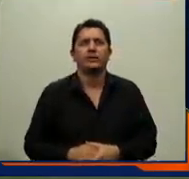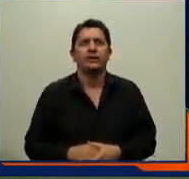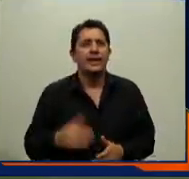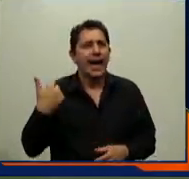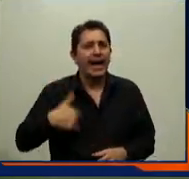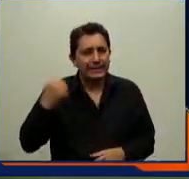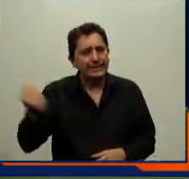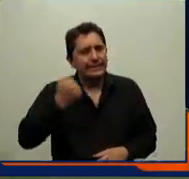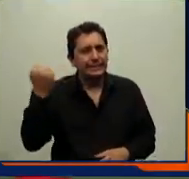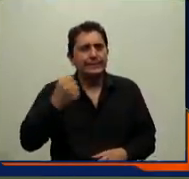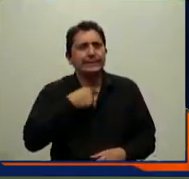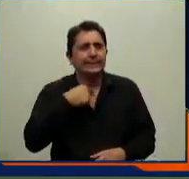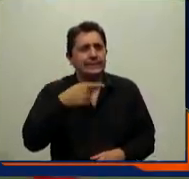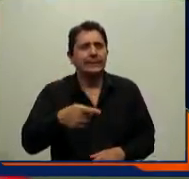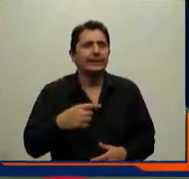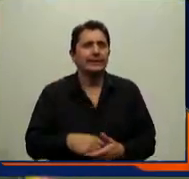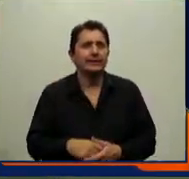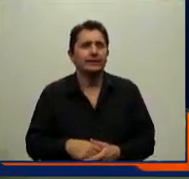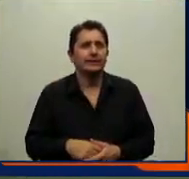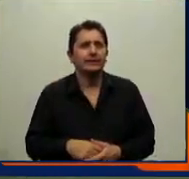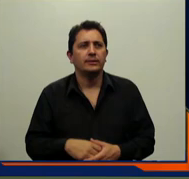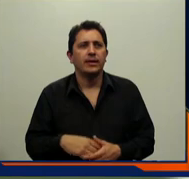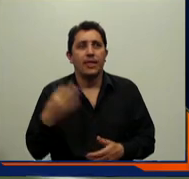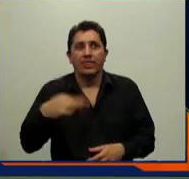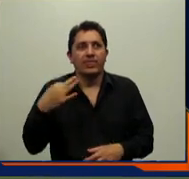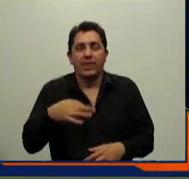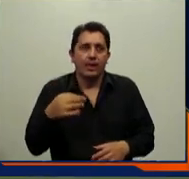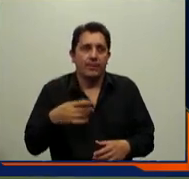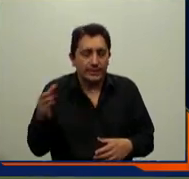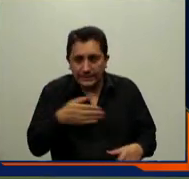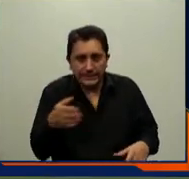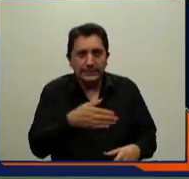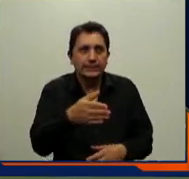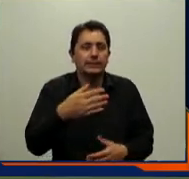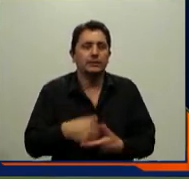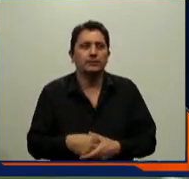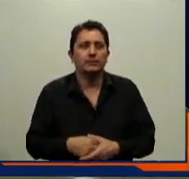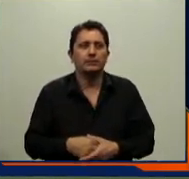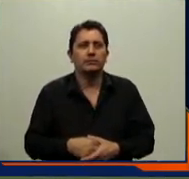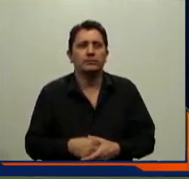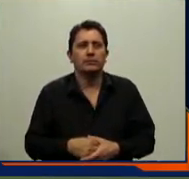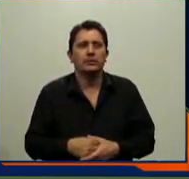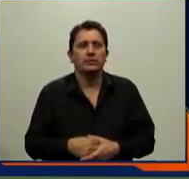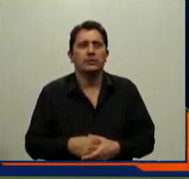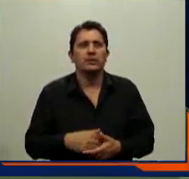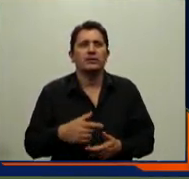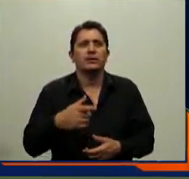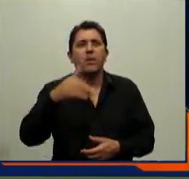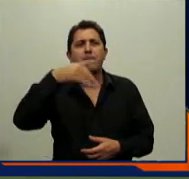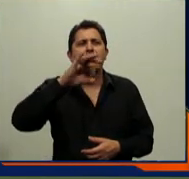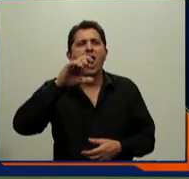que iba a seguir intentando, claro, protagonista debía ser en este partido. Y por eso Rocío Sánchez